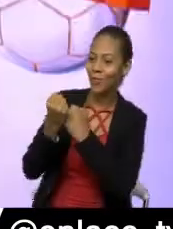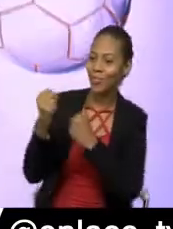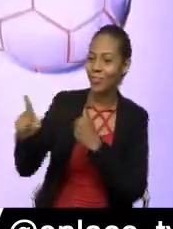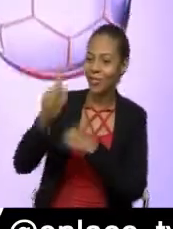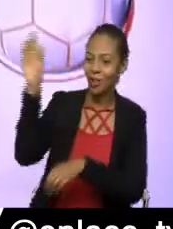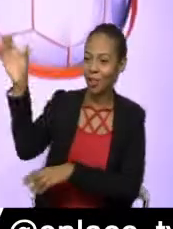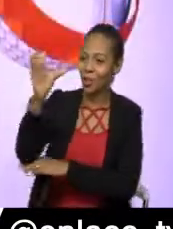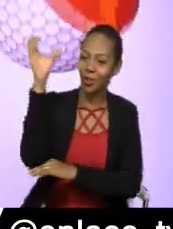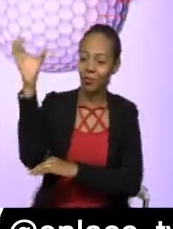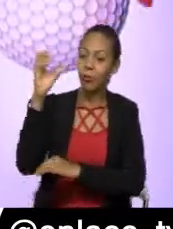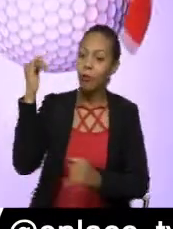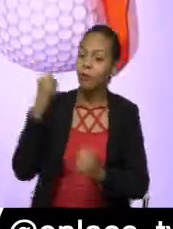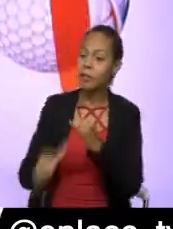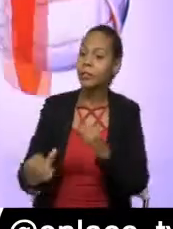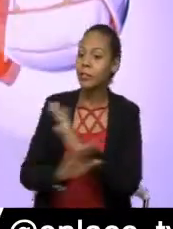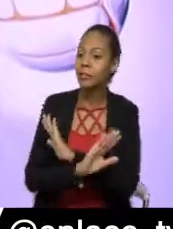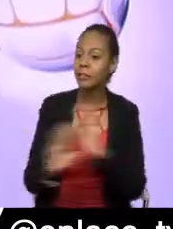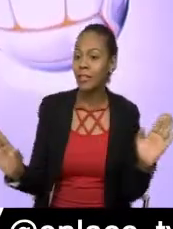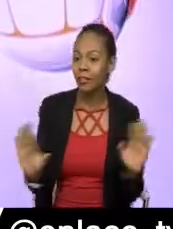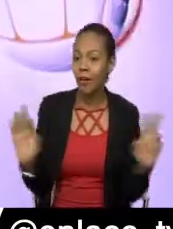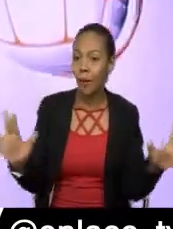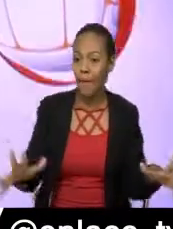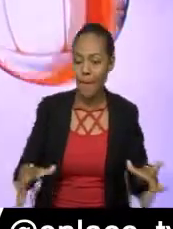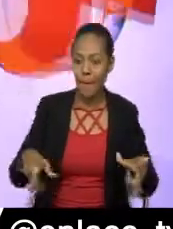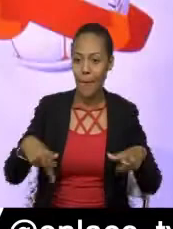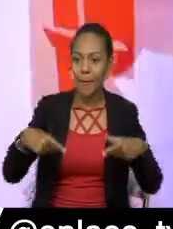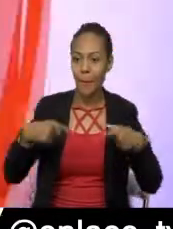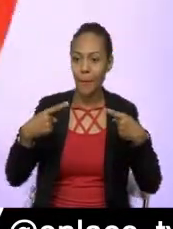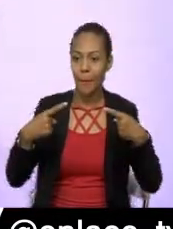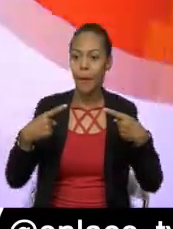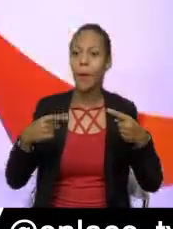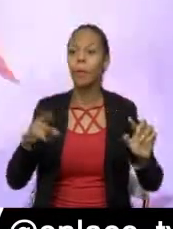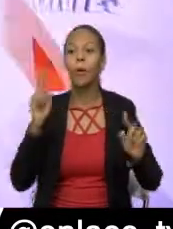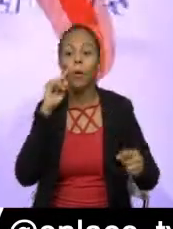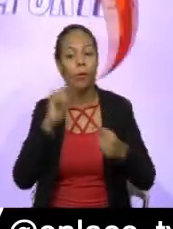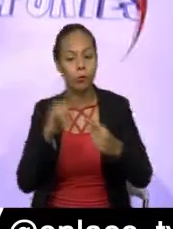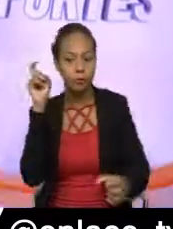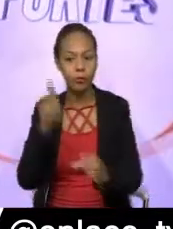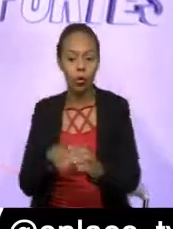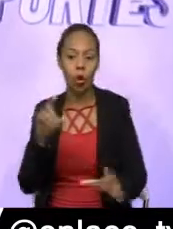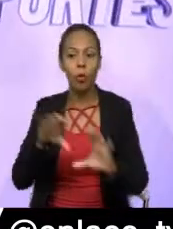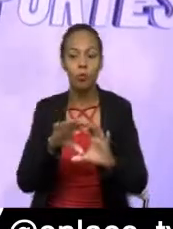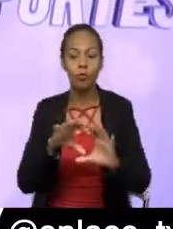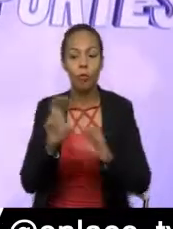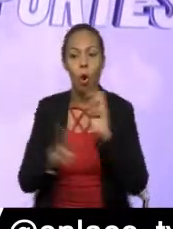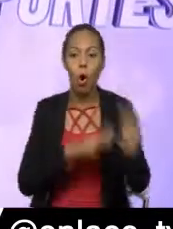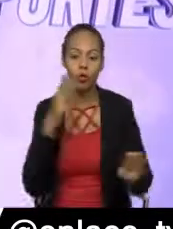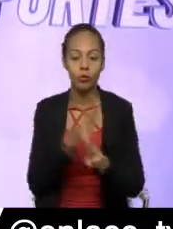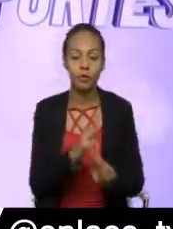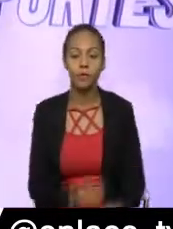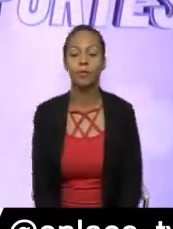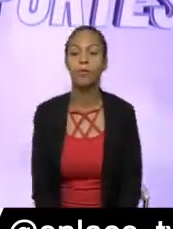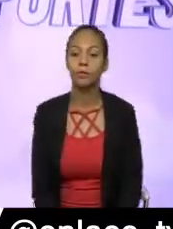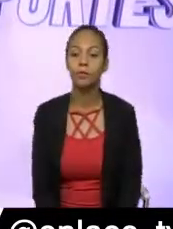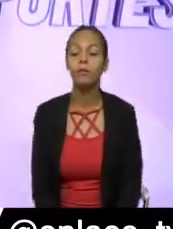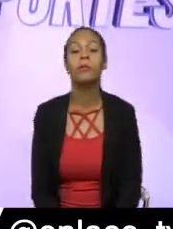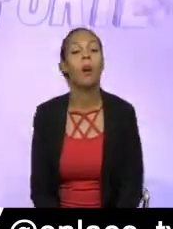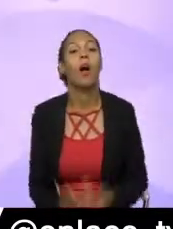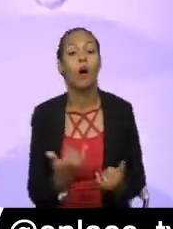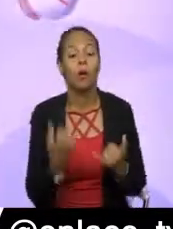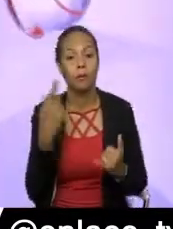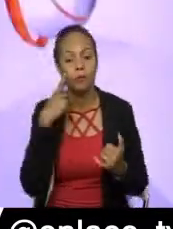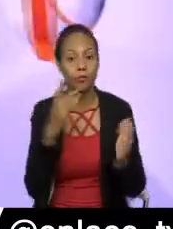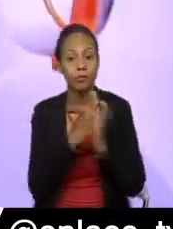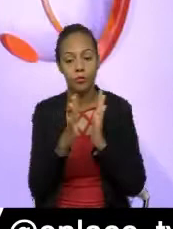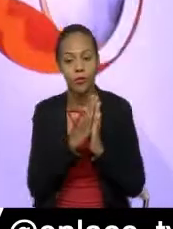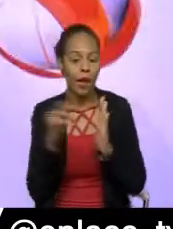tricolor en esta etapa final de las eliminatorias al Mundial Rusia 2018. Y de lo mundial pasamos a lo local, pues le contamos que el equipo